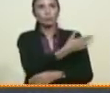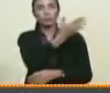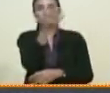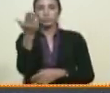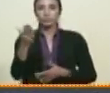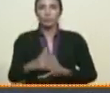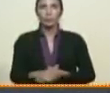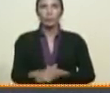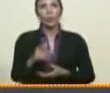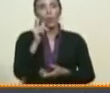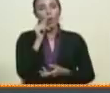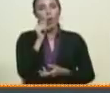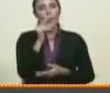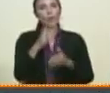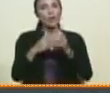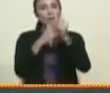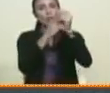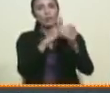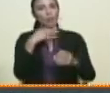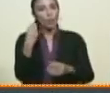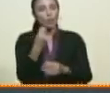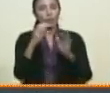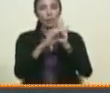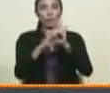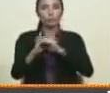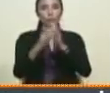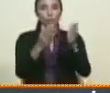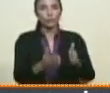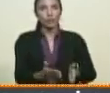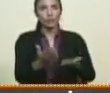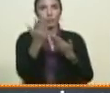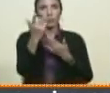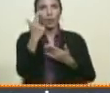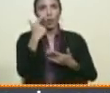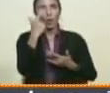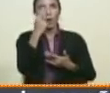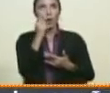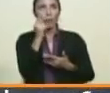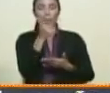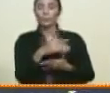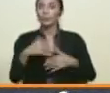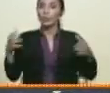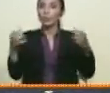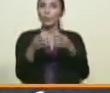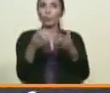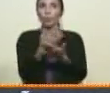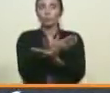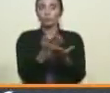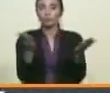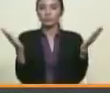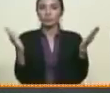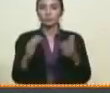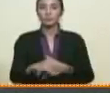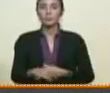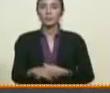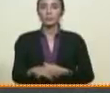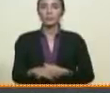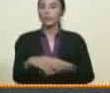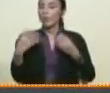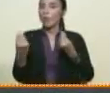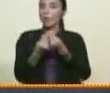dirigente el líder de la juventud constituyente de venezuela merritt maldonado aquí estamos junto al pueblo de mérida